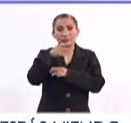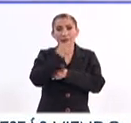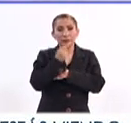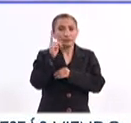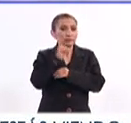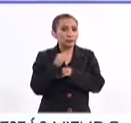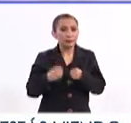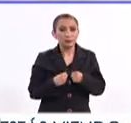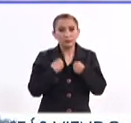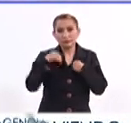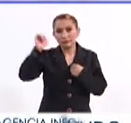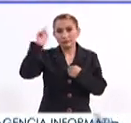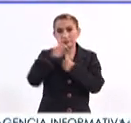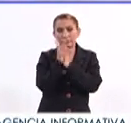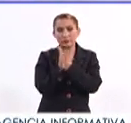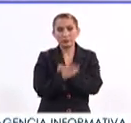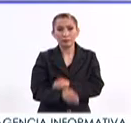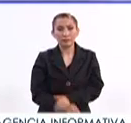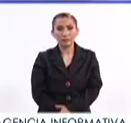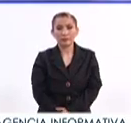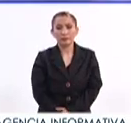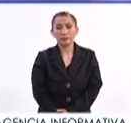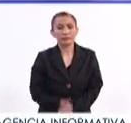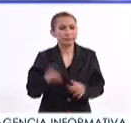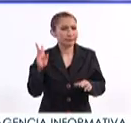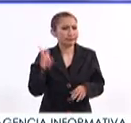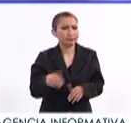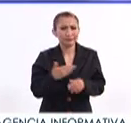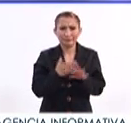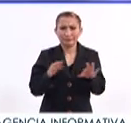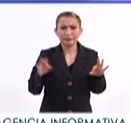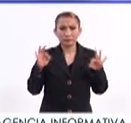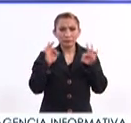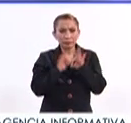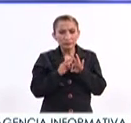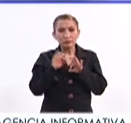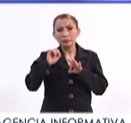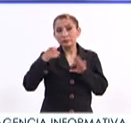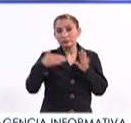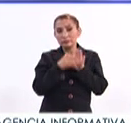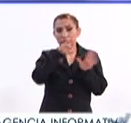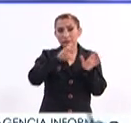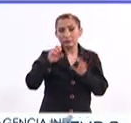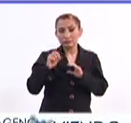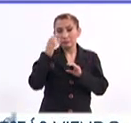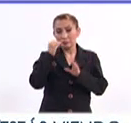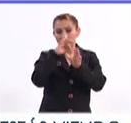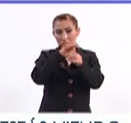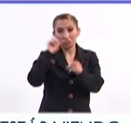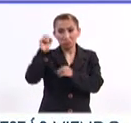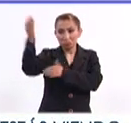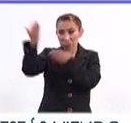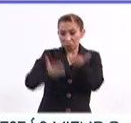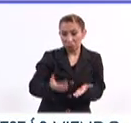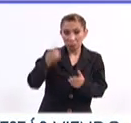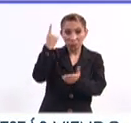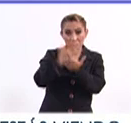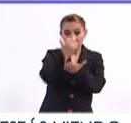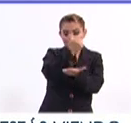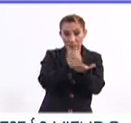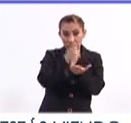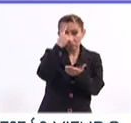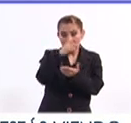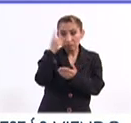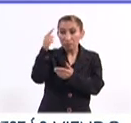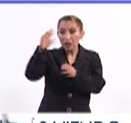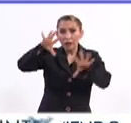y los ciudadanos que viven en el extranjero? Bueno, pues sin duda alguna, muy importante. 20.839 votos fueron los que recibimos solamente en la Ciudad de